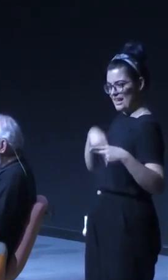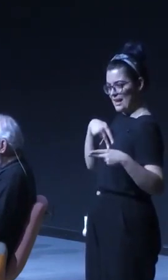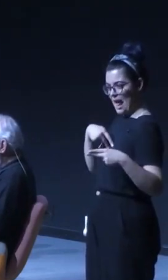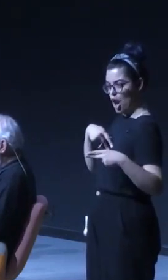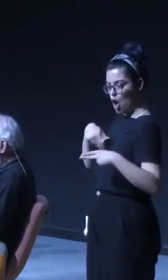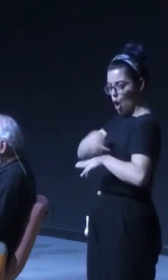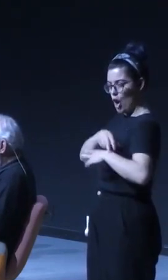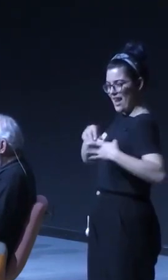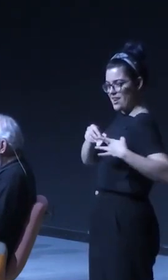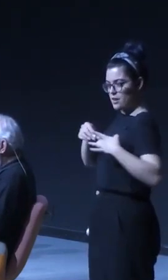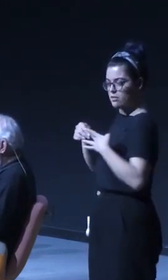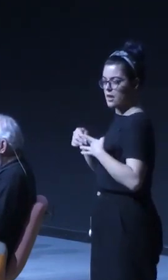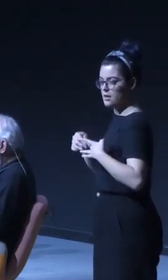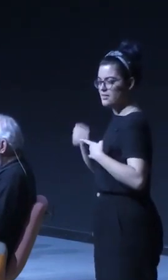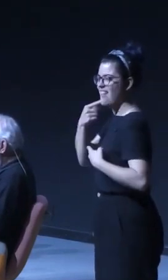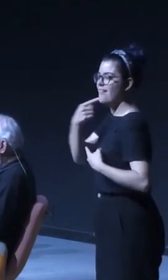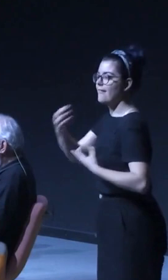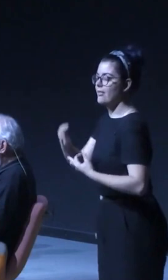este país